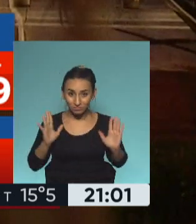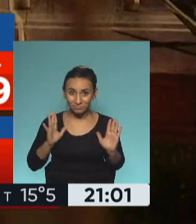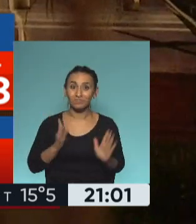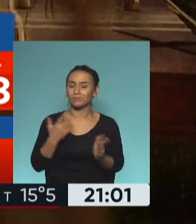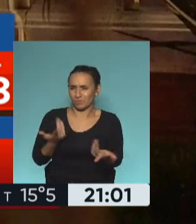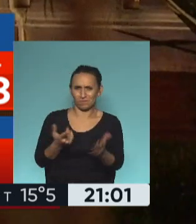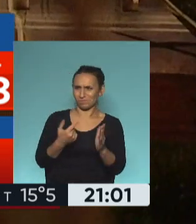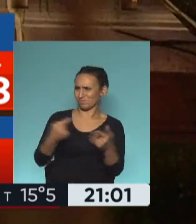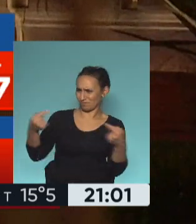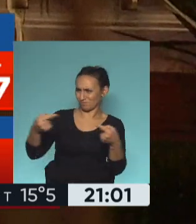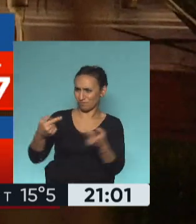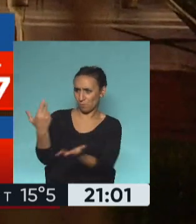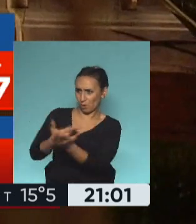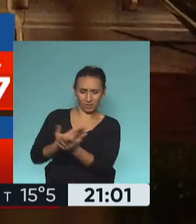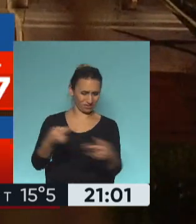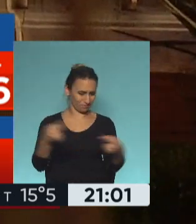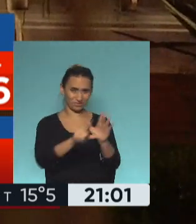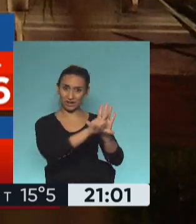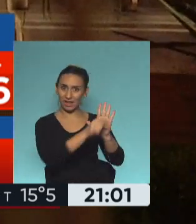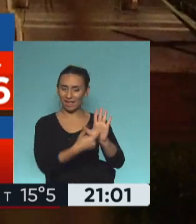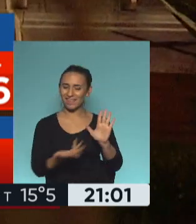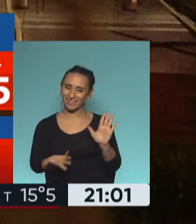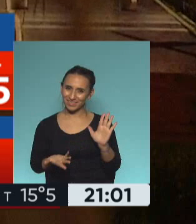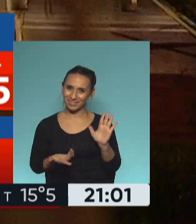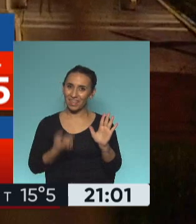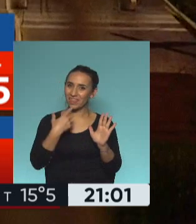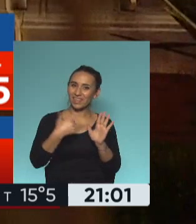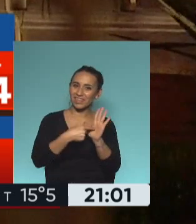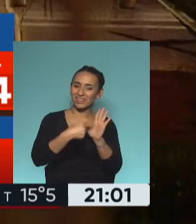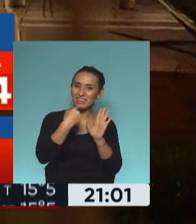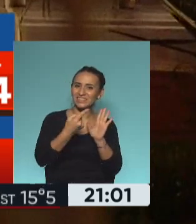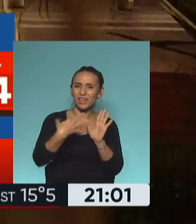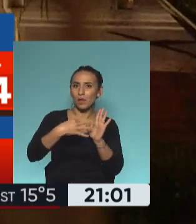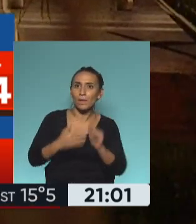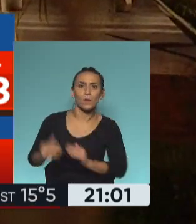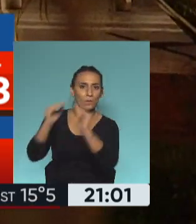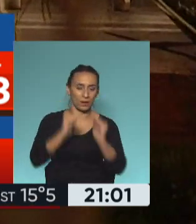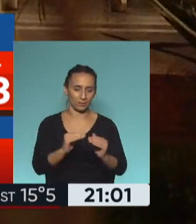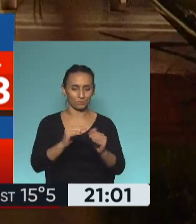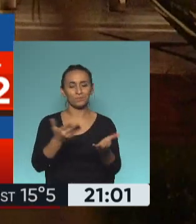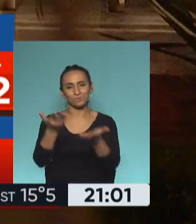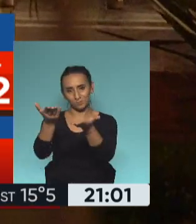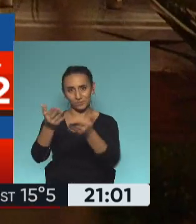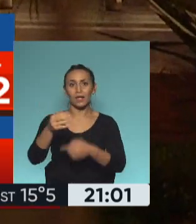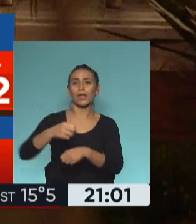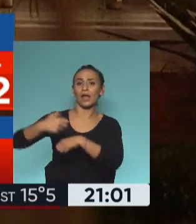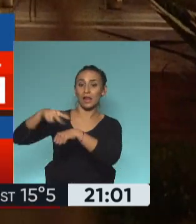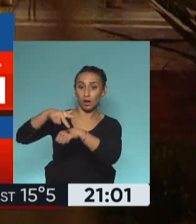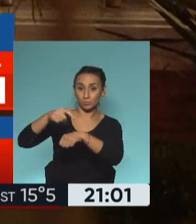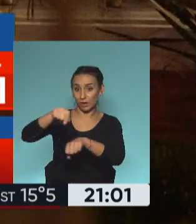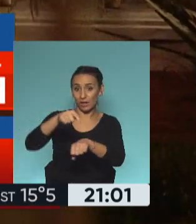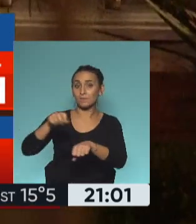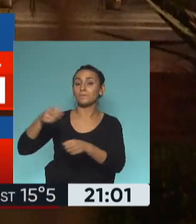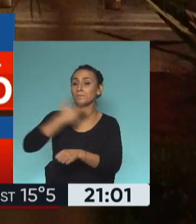estrategia. Por eso también viene todavía trabada en el Congreso. En nuestra pantalla el helicóptero que va a trasladar al presidente de la Nación, luego el mensaje fue